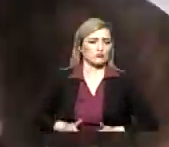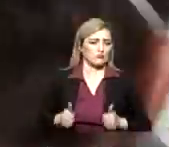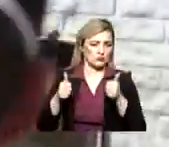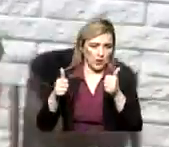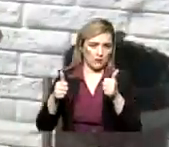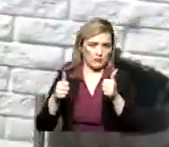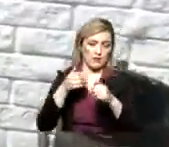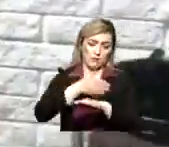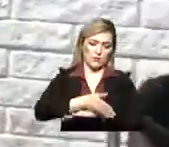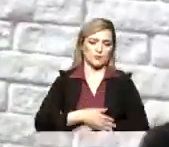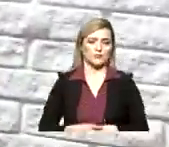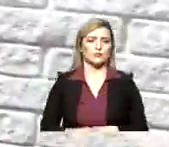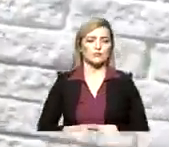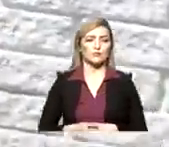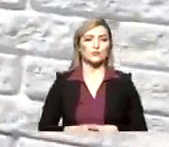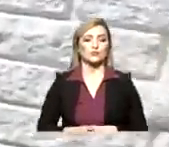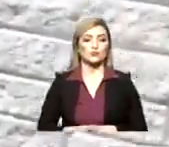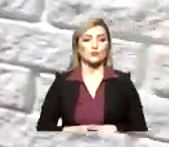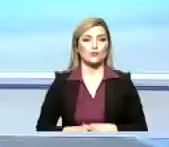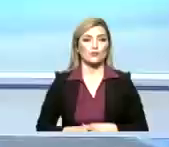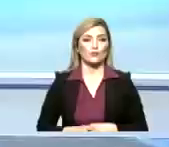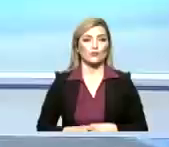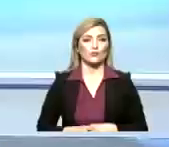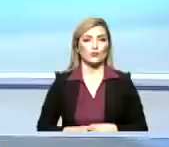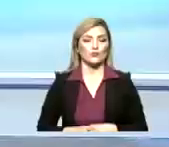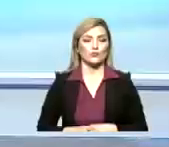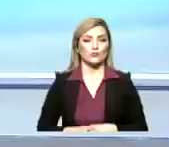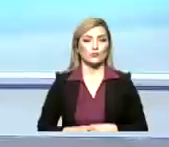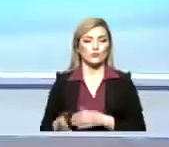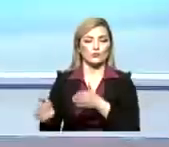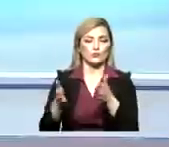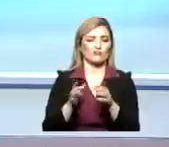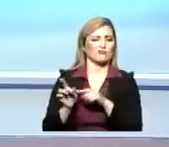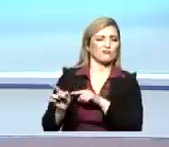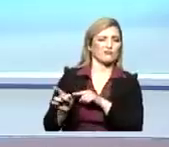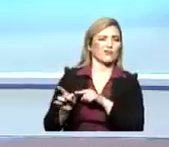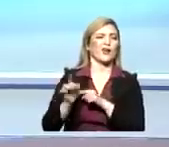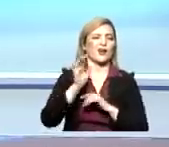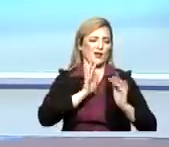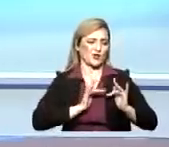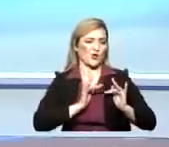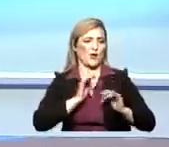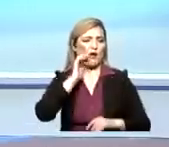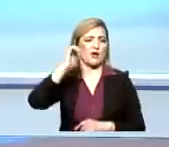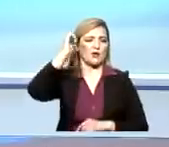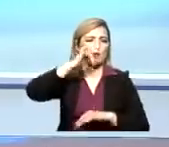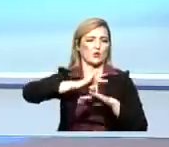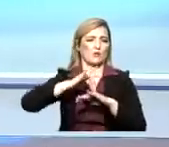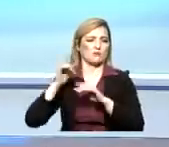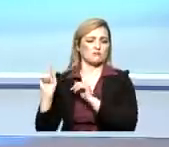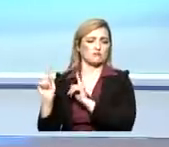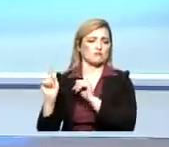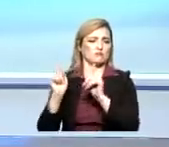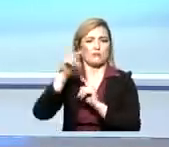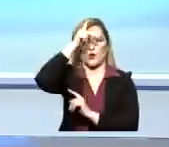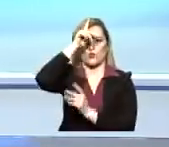En Guayaquil, Carlos Acoto, 24 horas. Daniel Salcedo y Jocelyn Mieles llegaron ayer en la madrugada